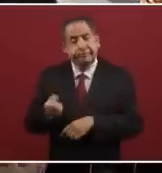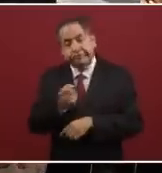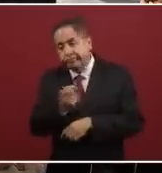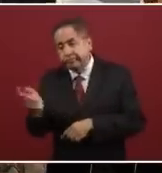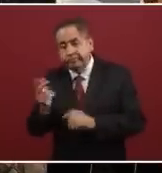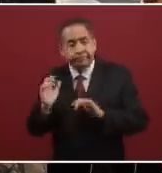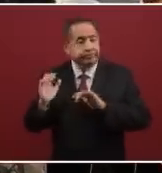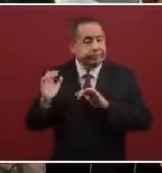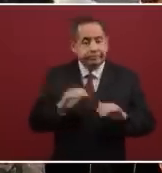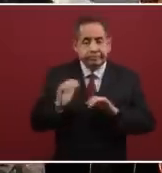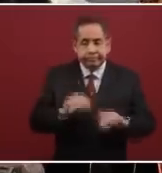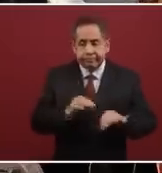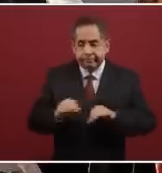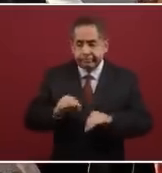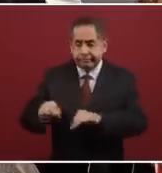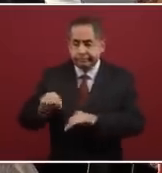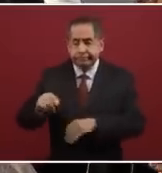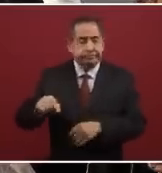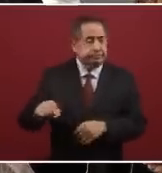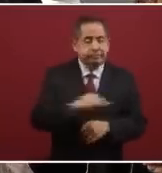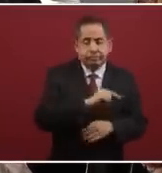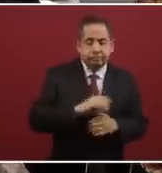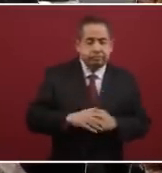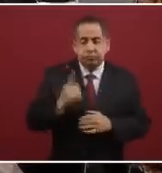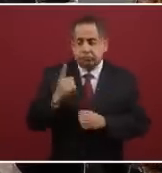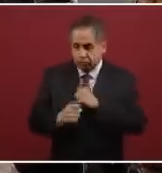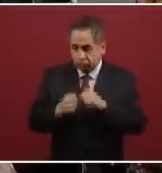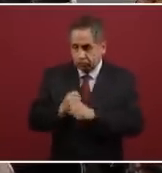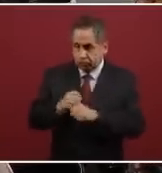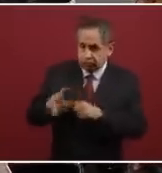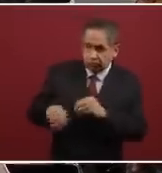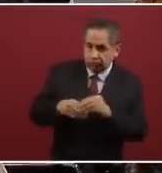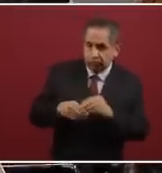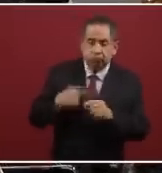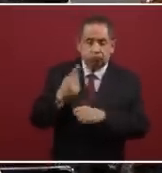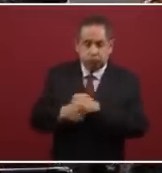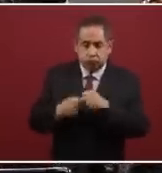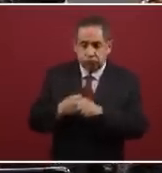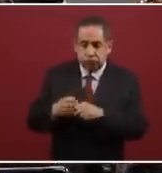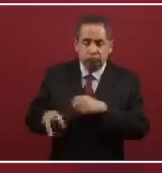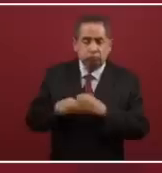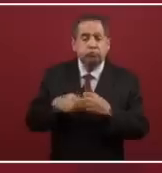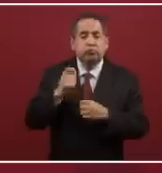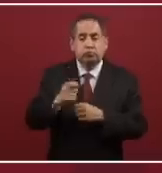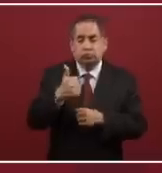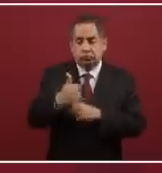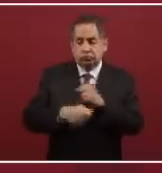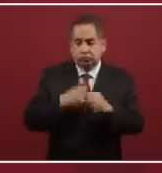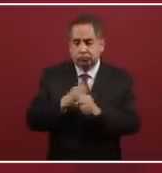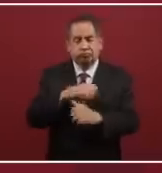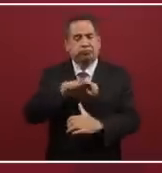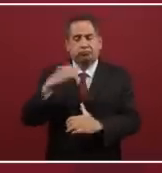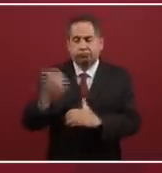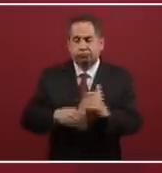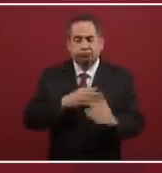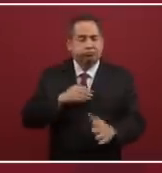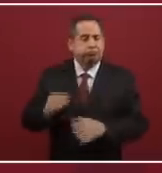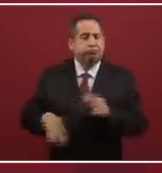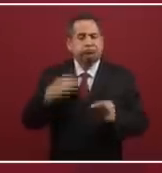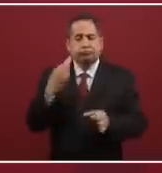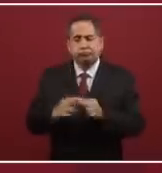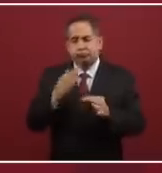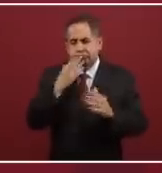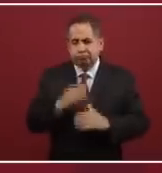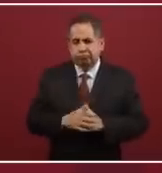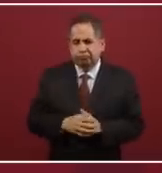Y así, año con año, y el compromiso es que en el sexenio se cumpla con el compromiso. No hemos